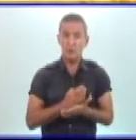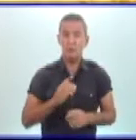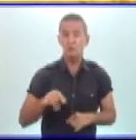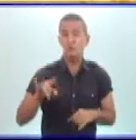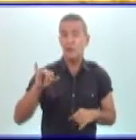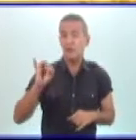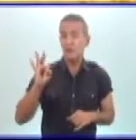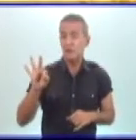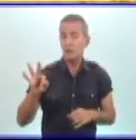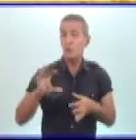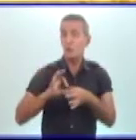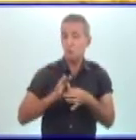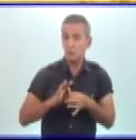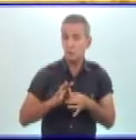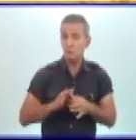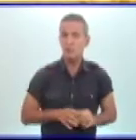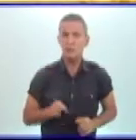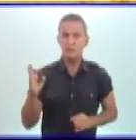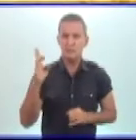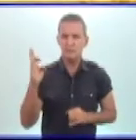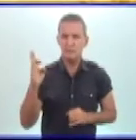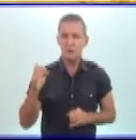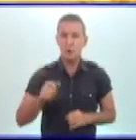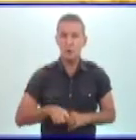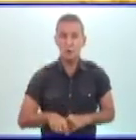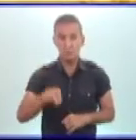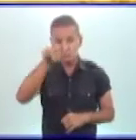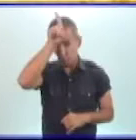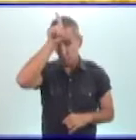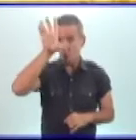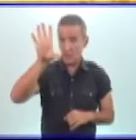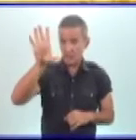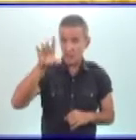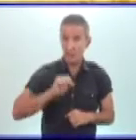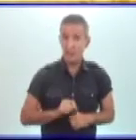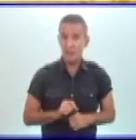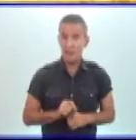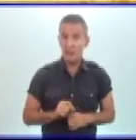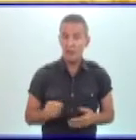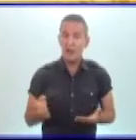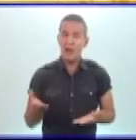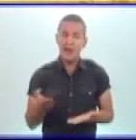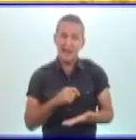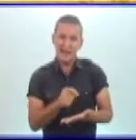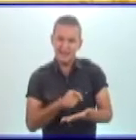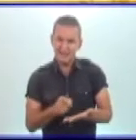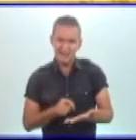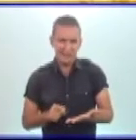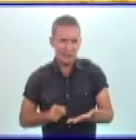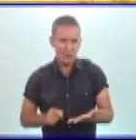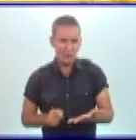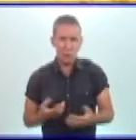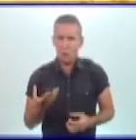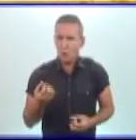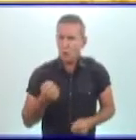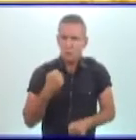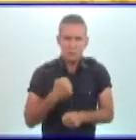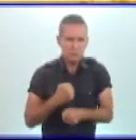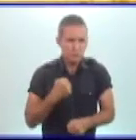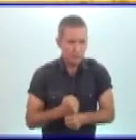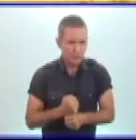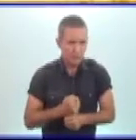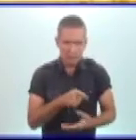alemán de gran prestigio, decía que el capital había nacido chorreando lodo y sangre por todos los poros a